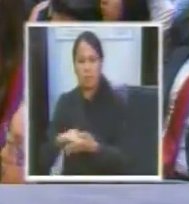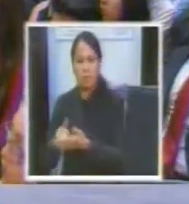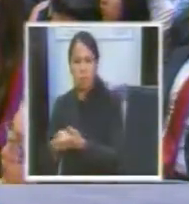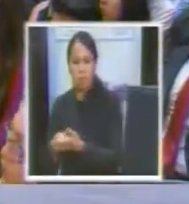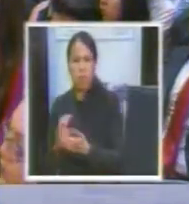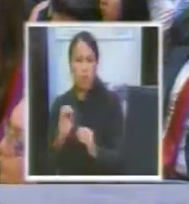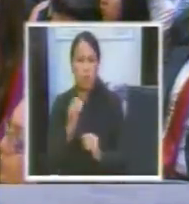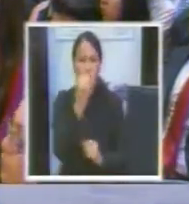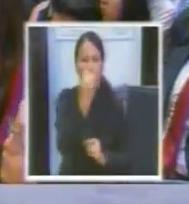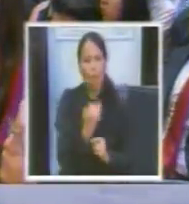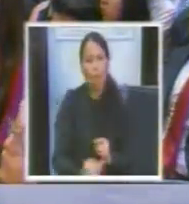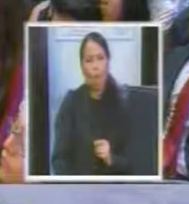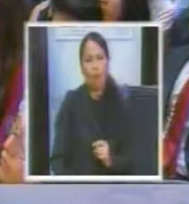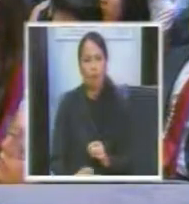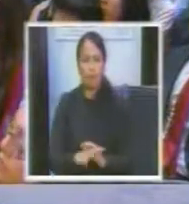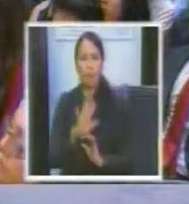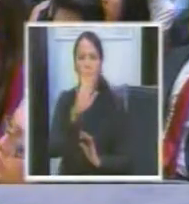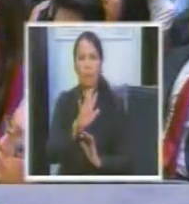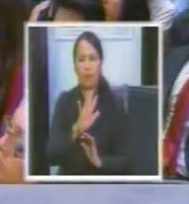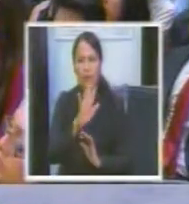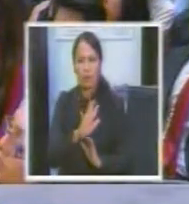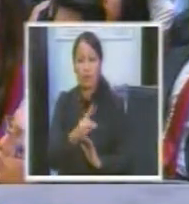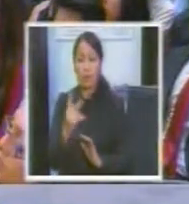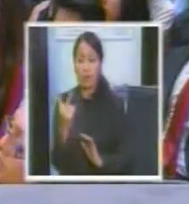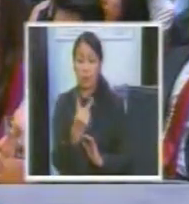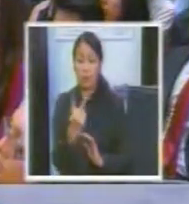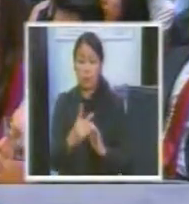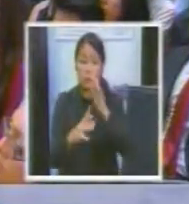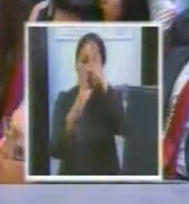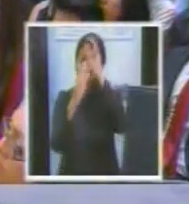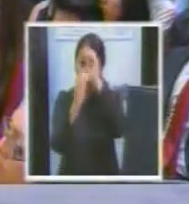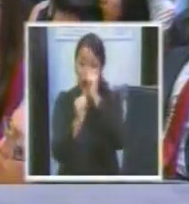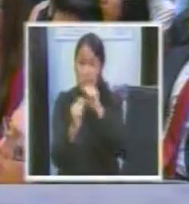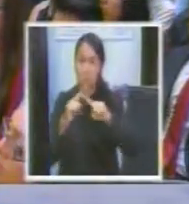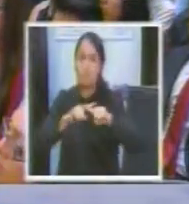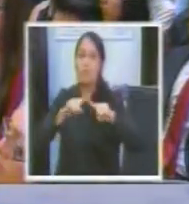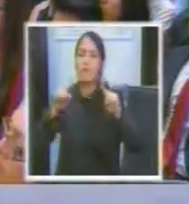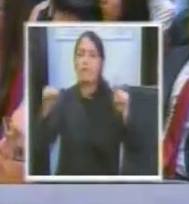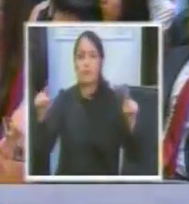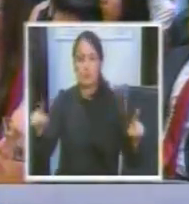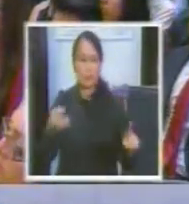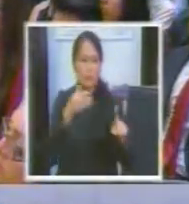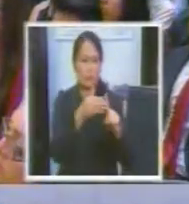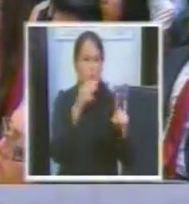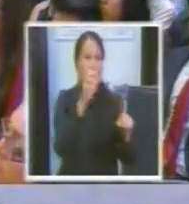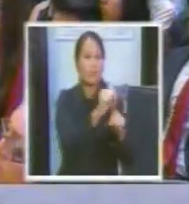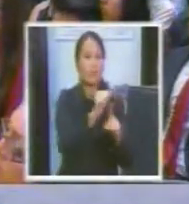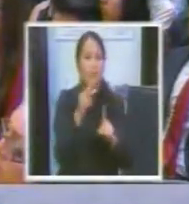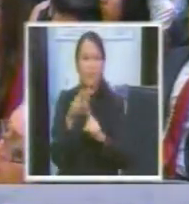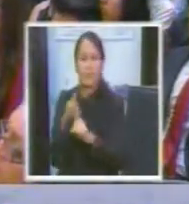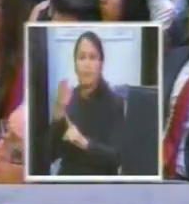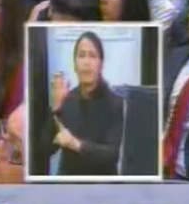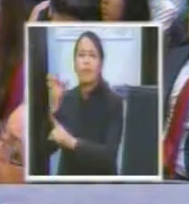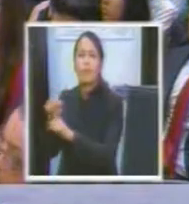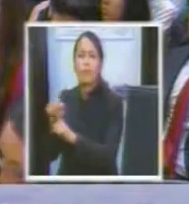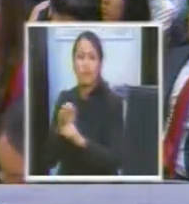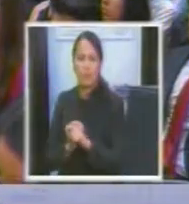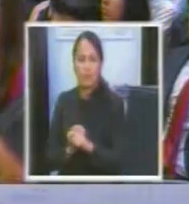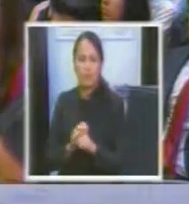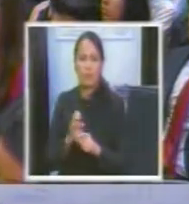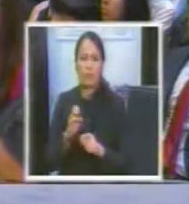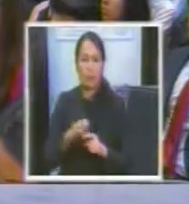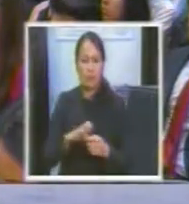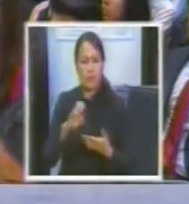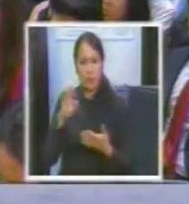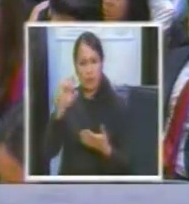flaco, lo cierto es que se trata de dos acuerdos muy diferentes en cuanto a sus alcances y objetivos. Por lo que se refiere